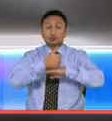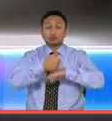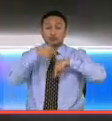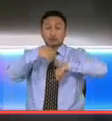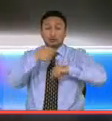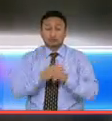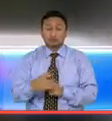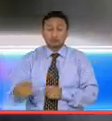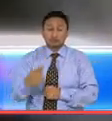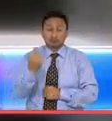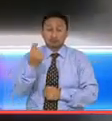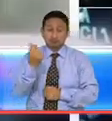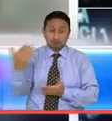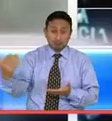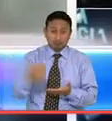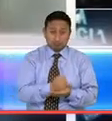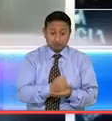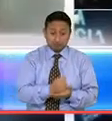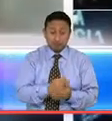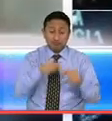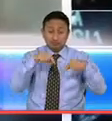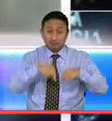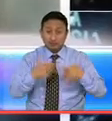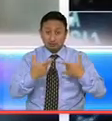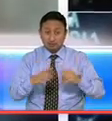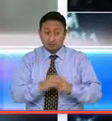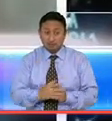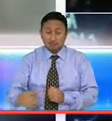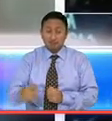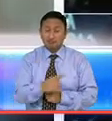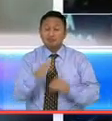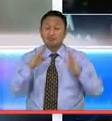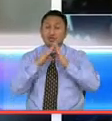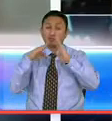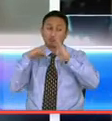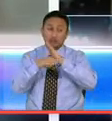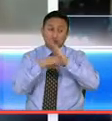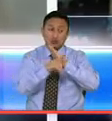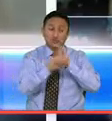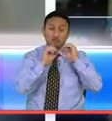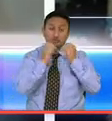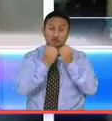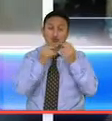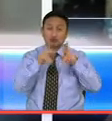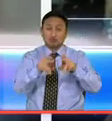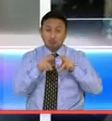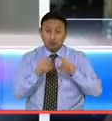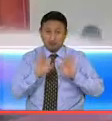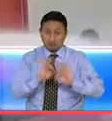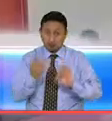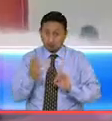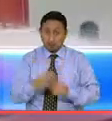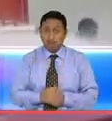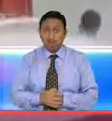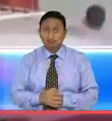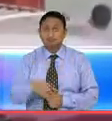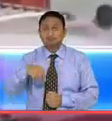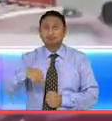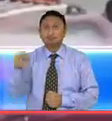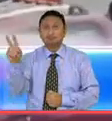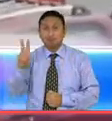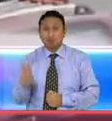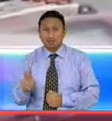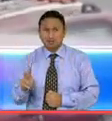de captación de dinero Big Money, en donde incluso se han ejecutado allanamientos debido a que dicha organización no cuenta con las autorizaciones de ley, este viernes pasó